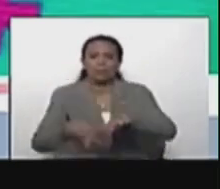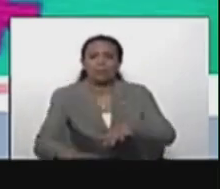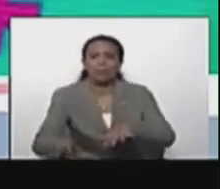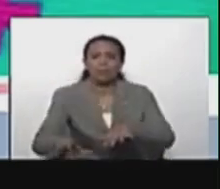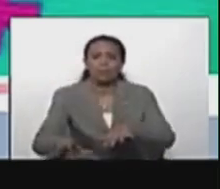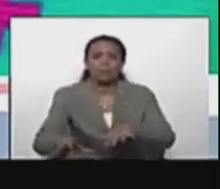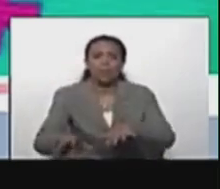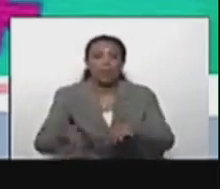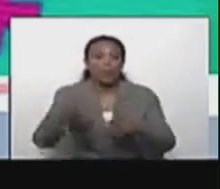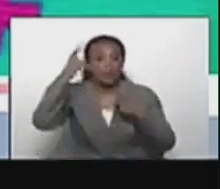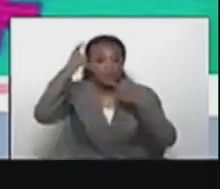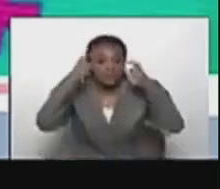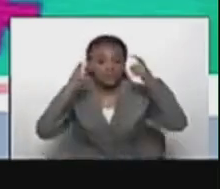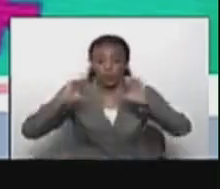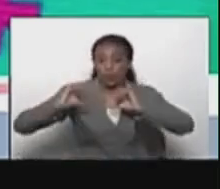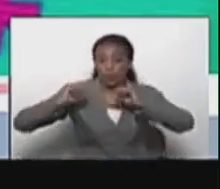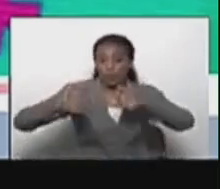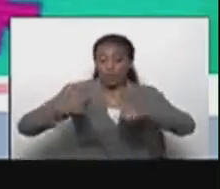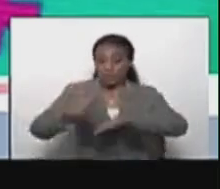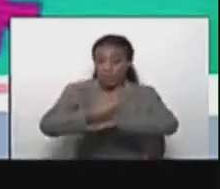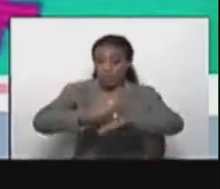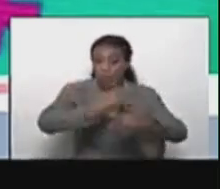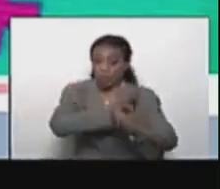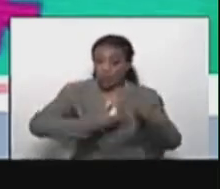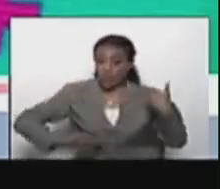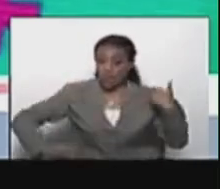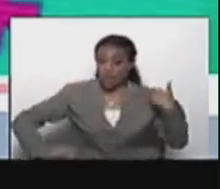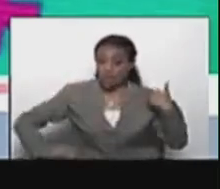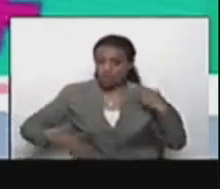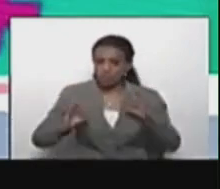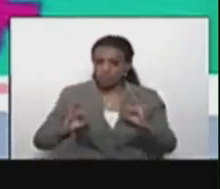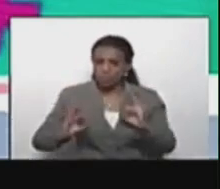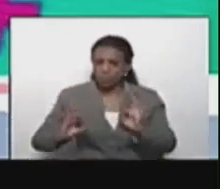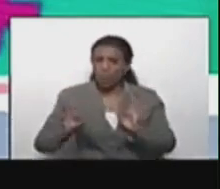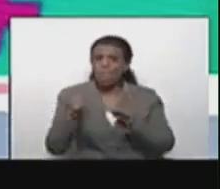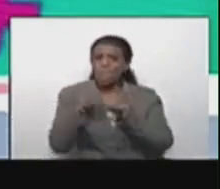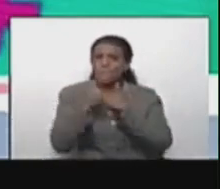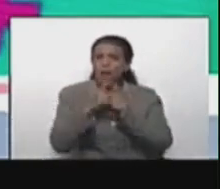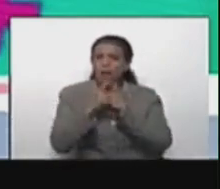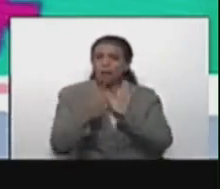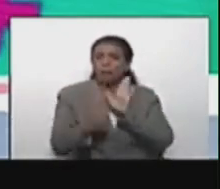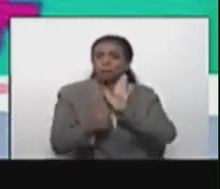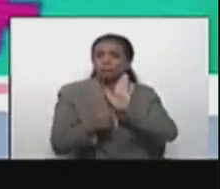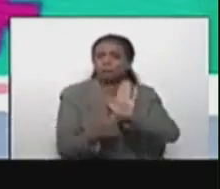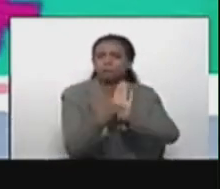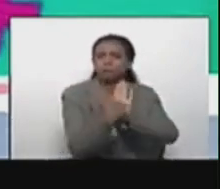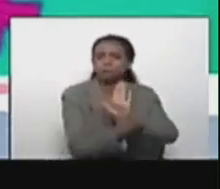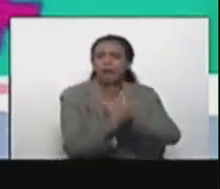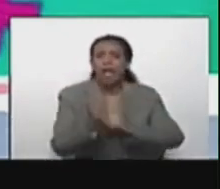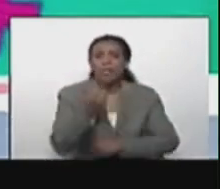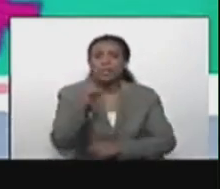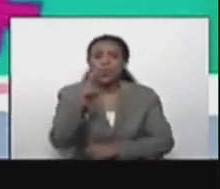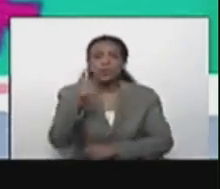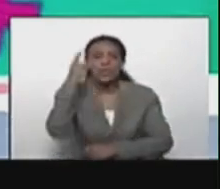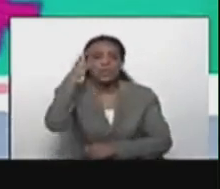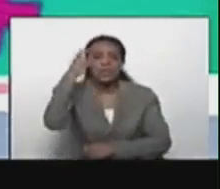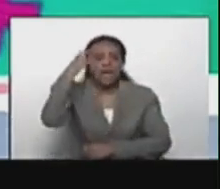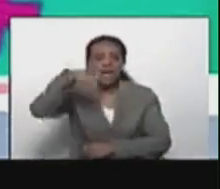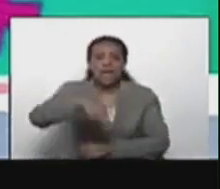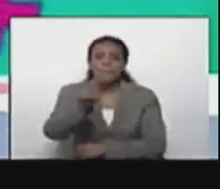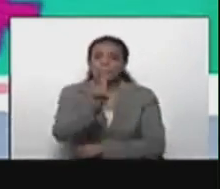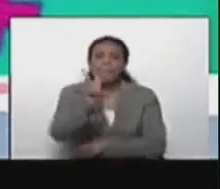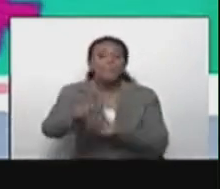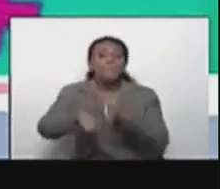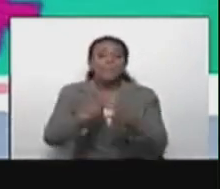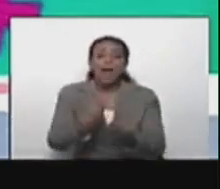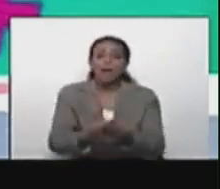el comandante Chávez lanzó el primer concepto y dijo, el 12 de octubre en Venezuela más